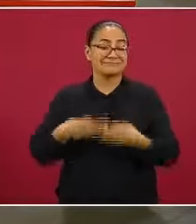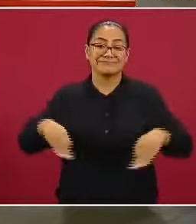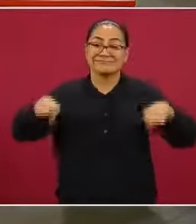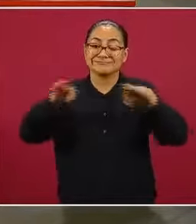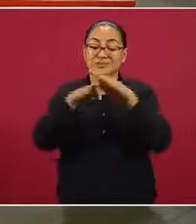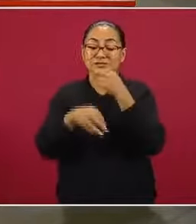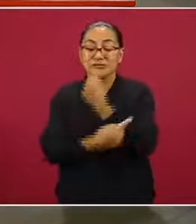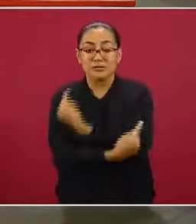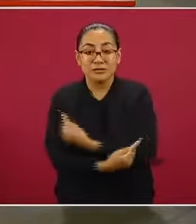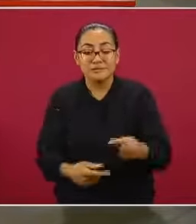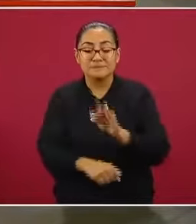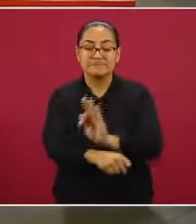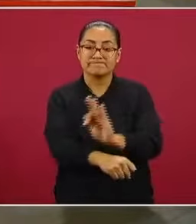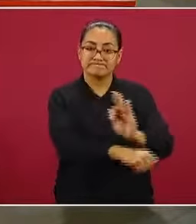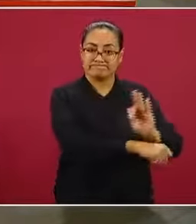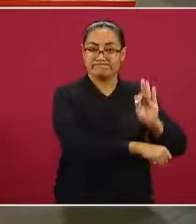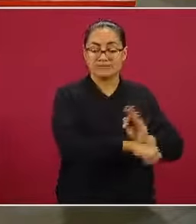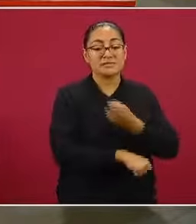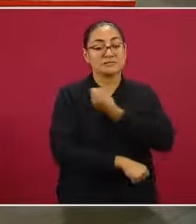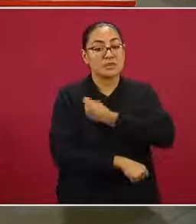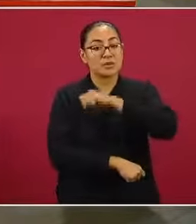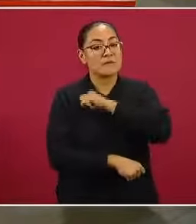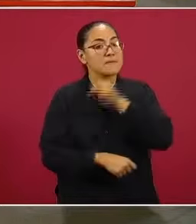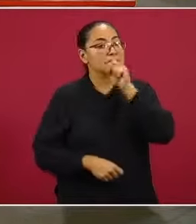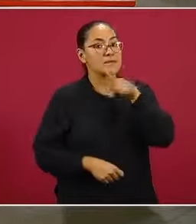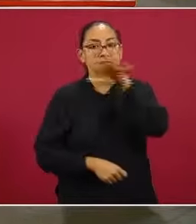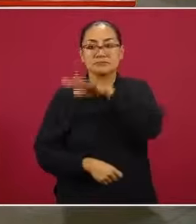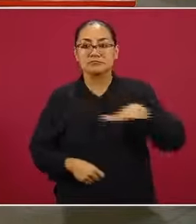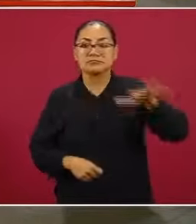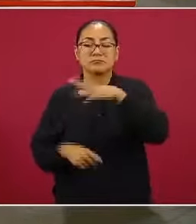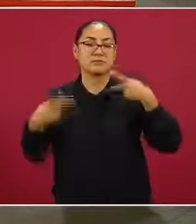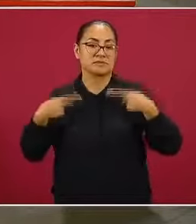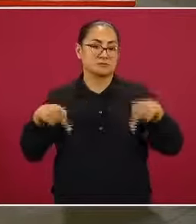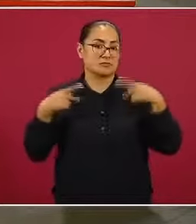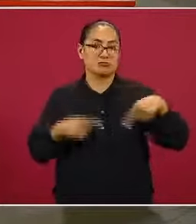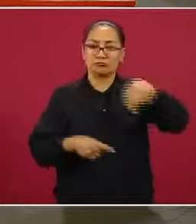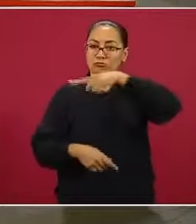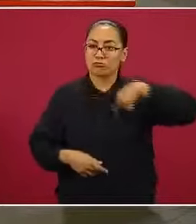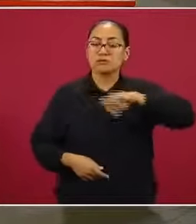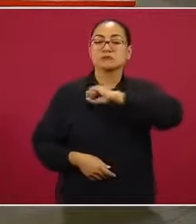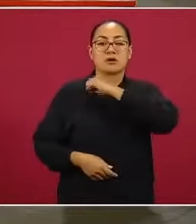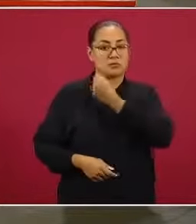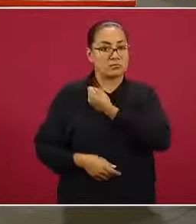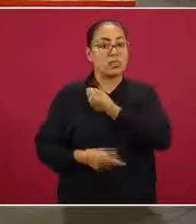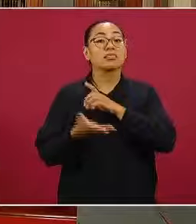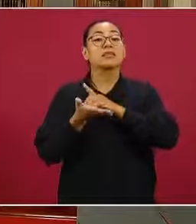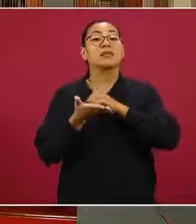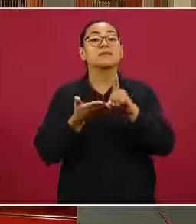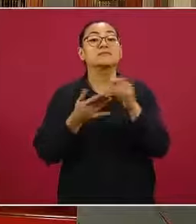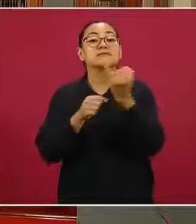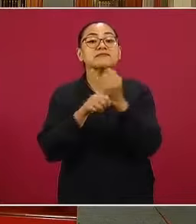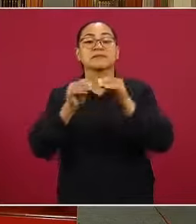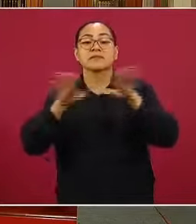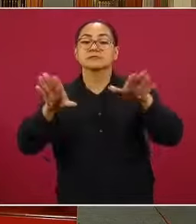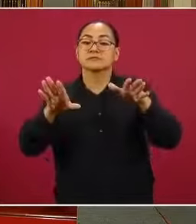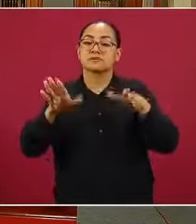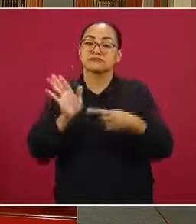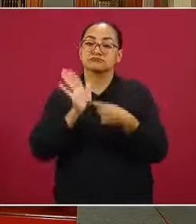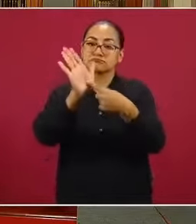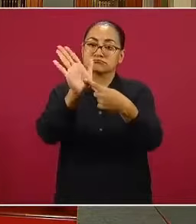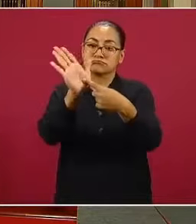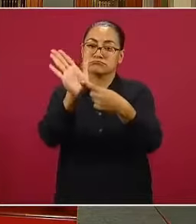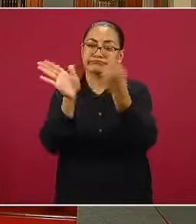todos nosotros, a la alimentación y sobre todo a la información. Y porque además está basado en la ciencia y porque